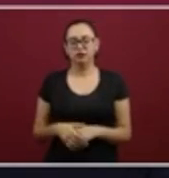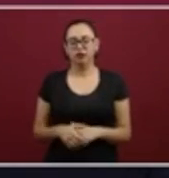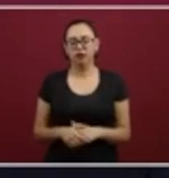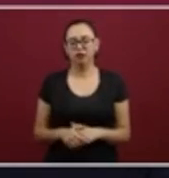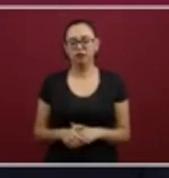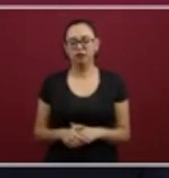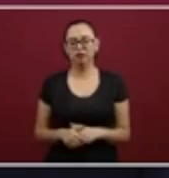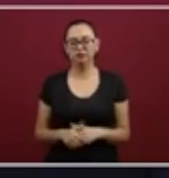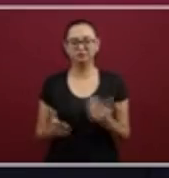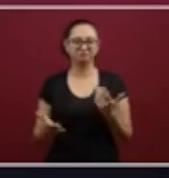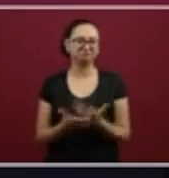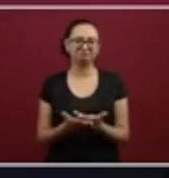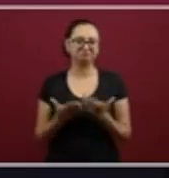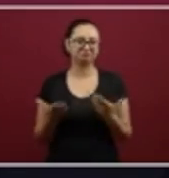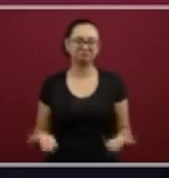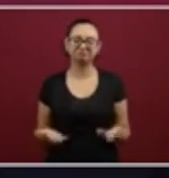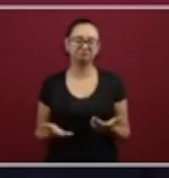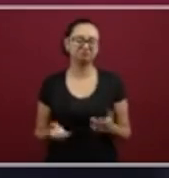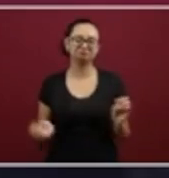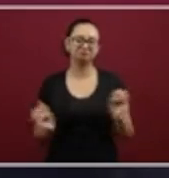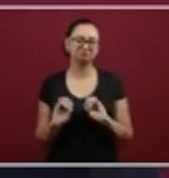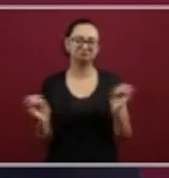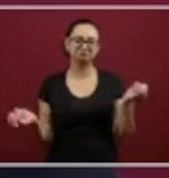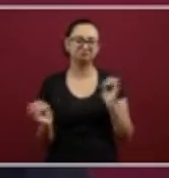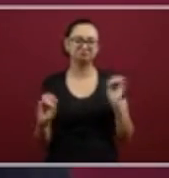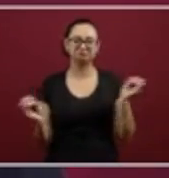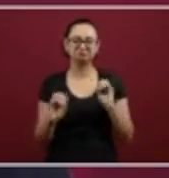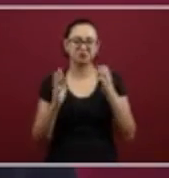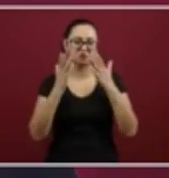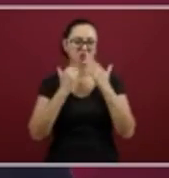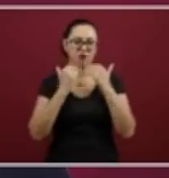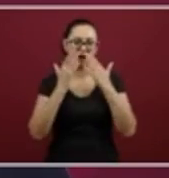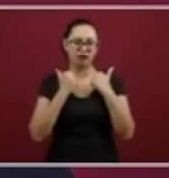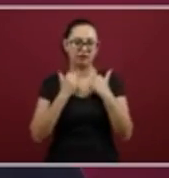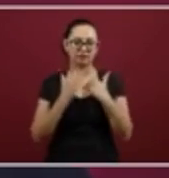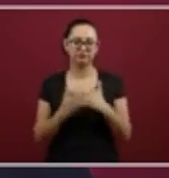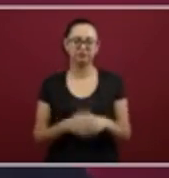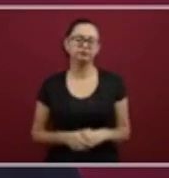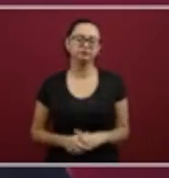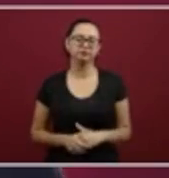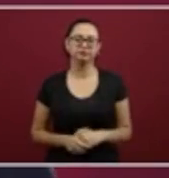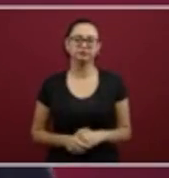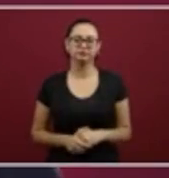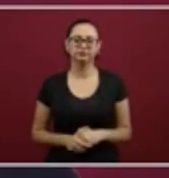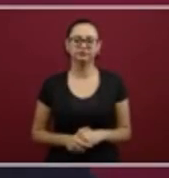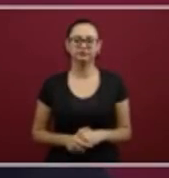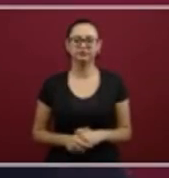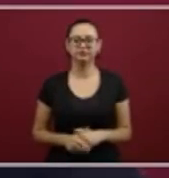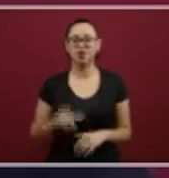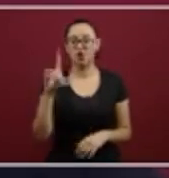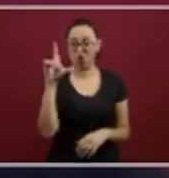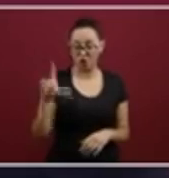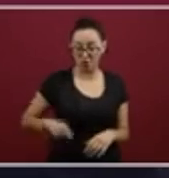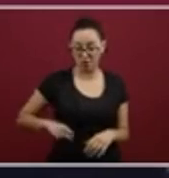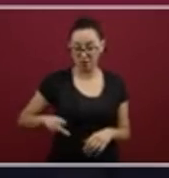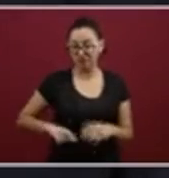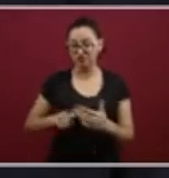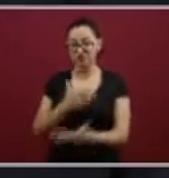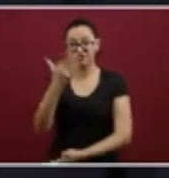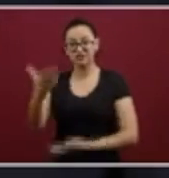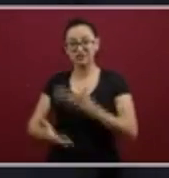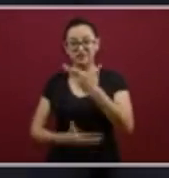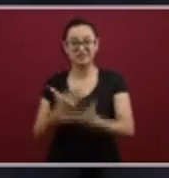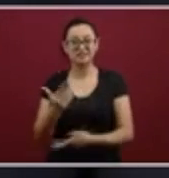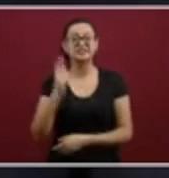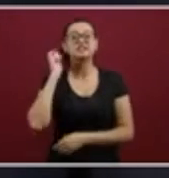No, se llegó a que el servicio público era ir